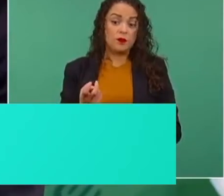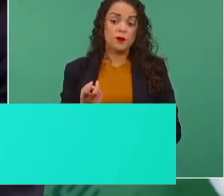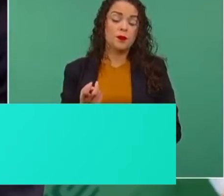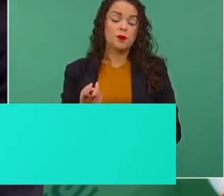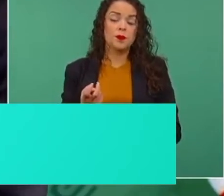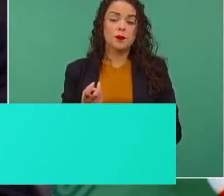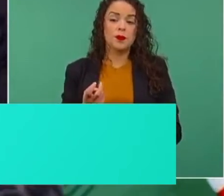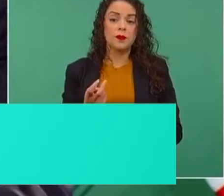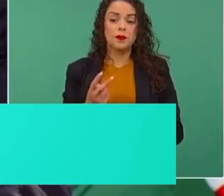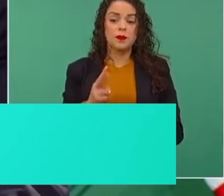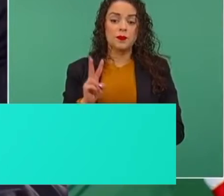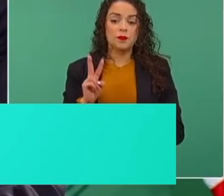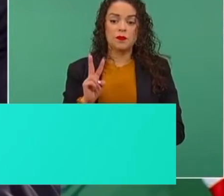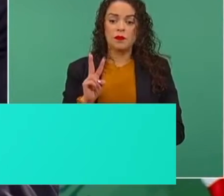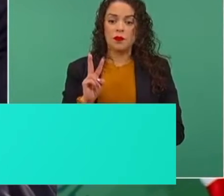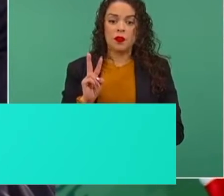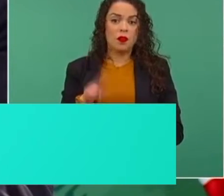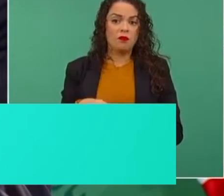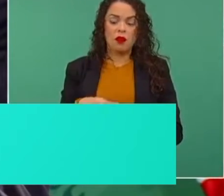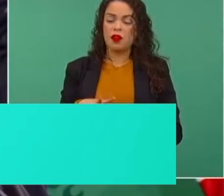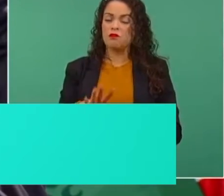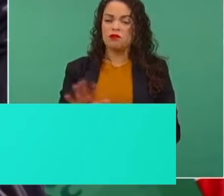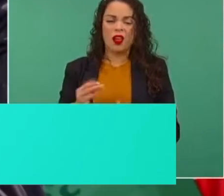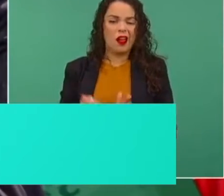Muy definitorio,